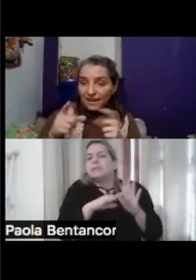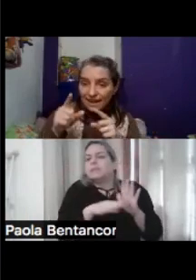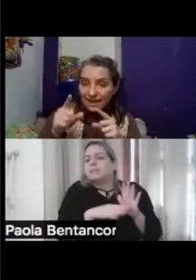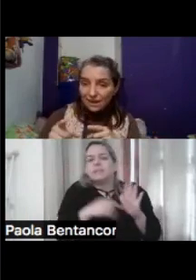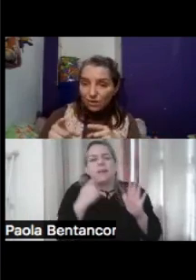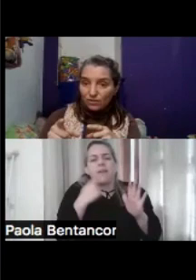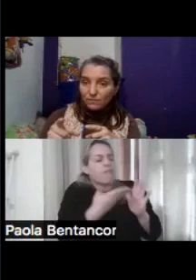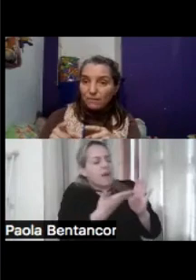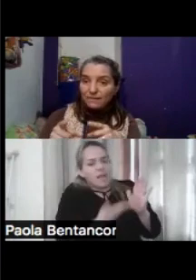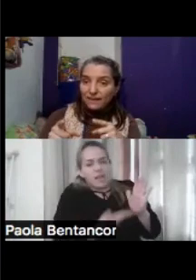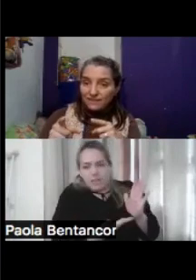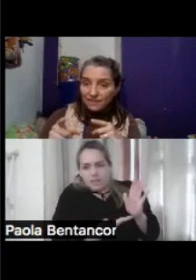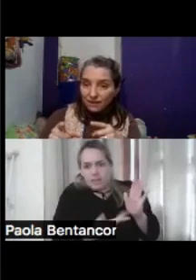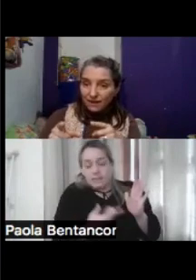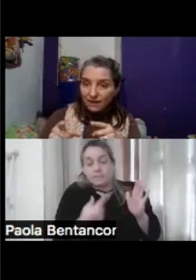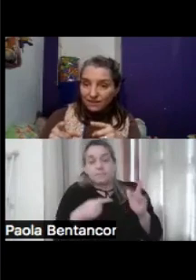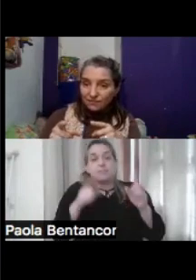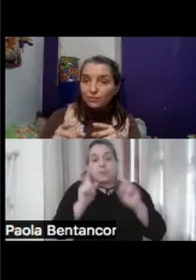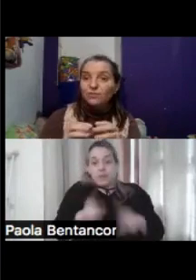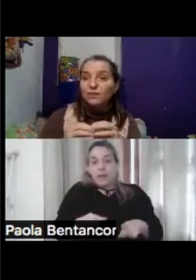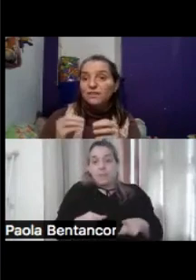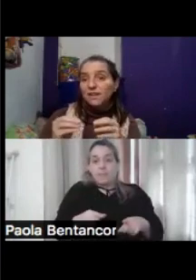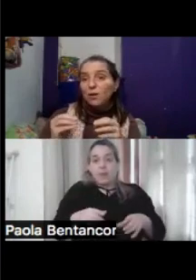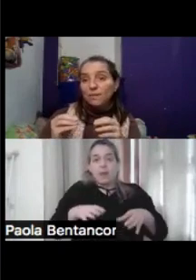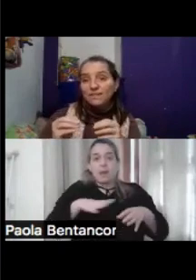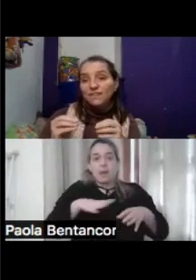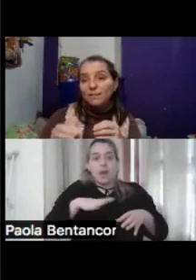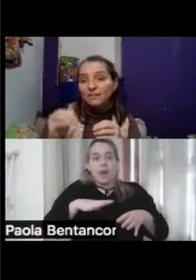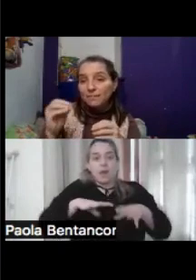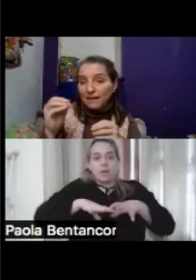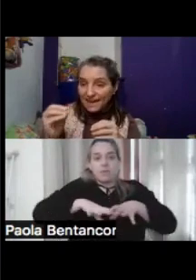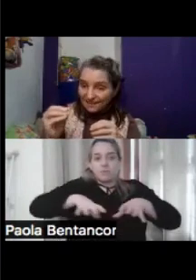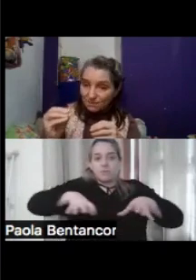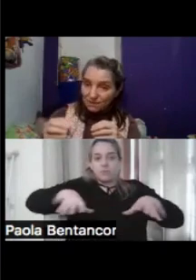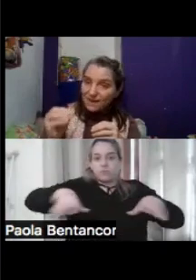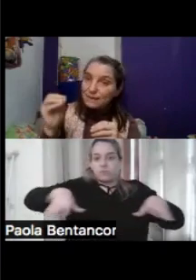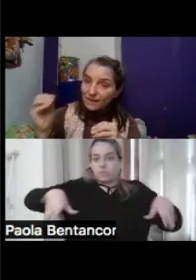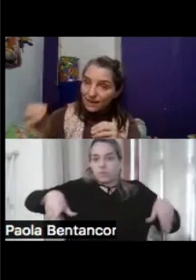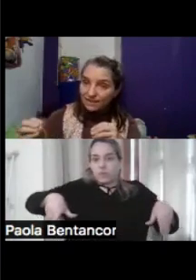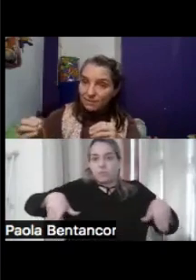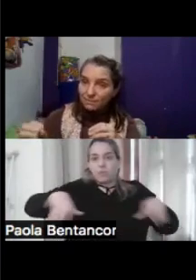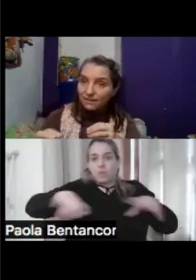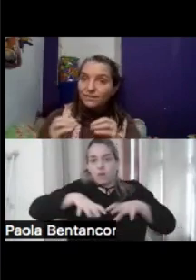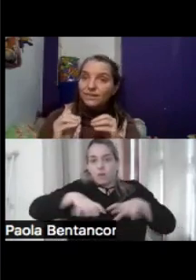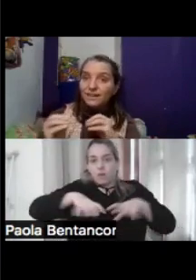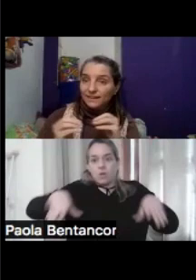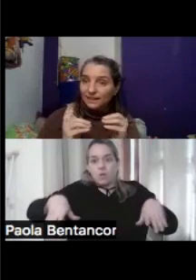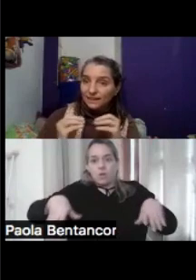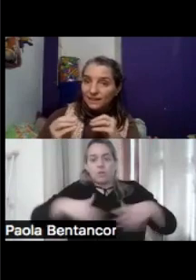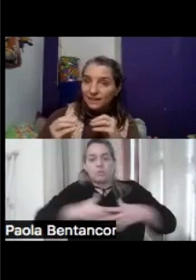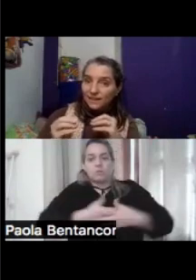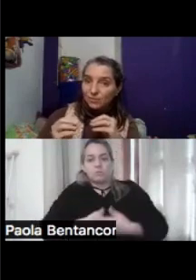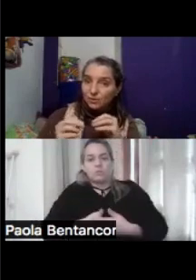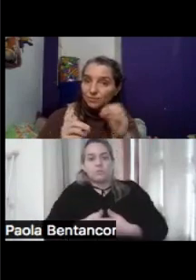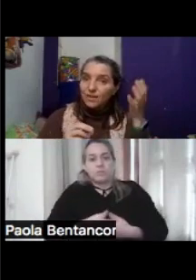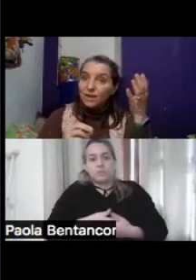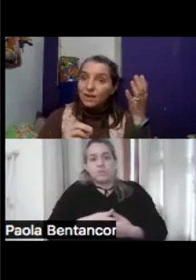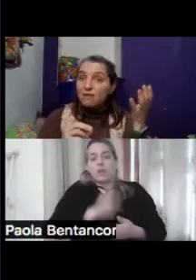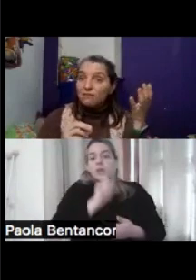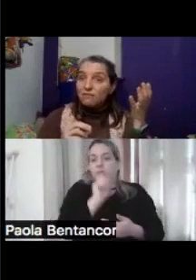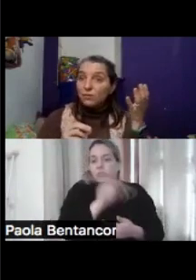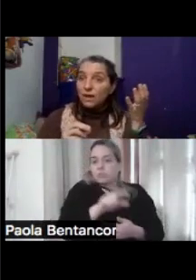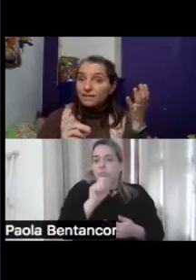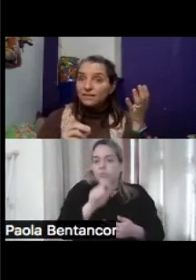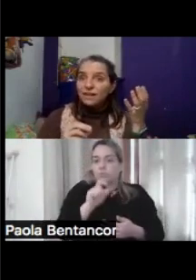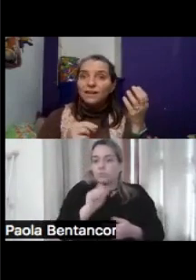ahí, por ejemplo, el almohadón de amamantar que se ve en esa foto fue diseñado específicamente para ese bebé y para esa mamá con las características de cada